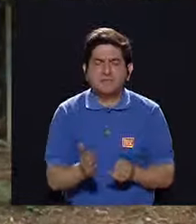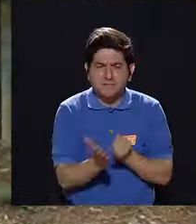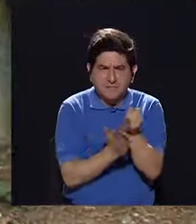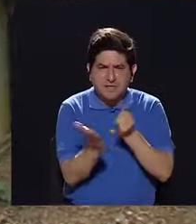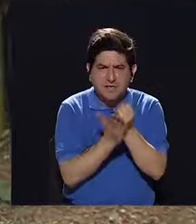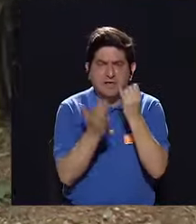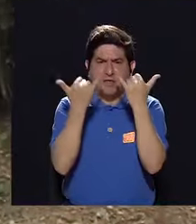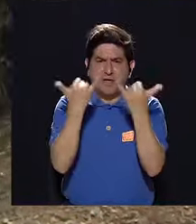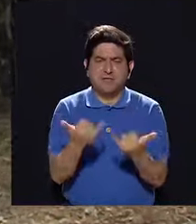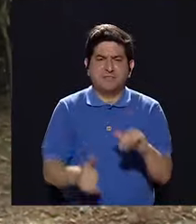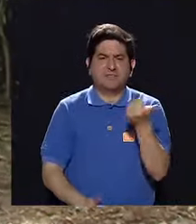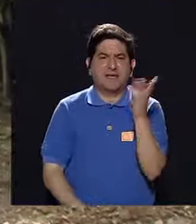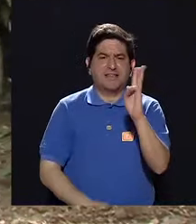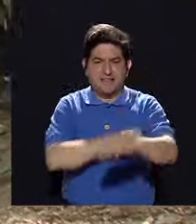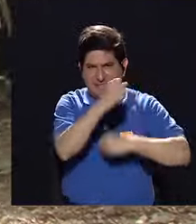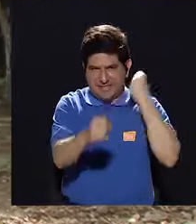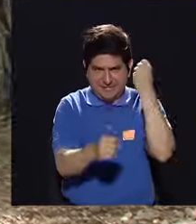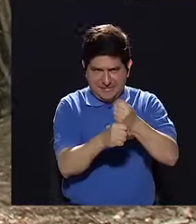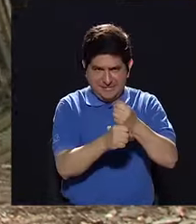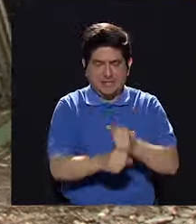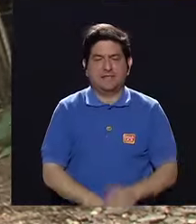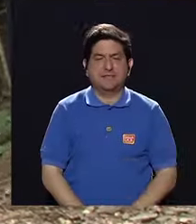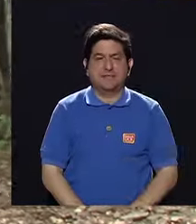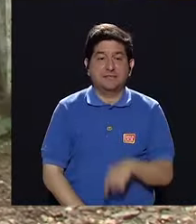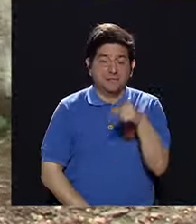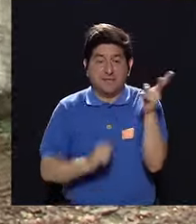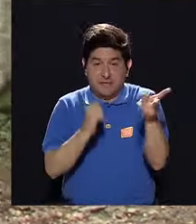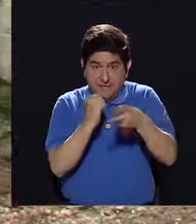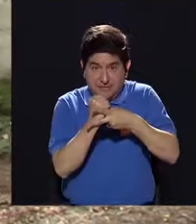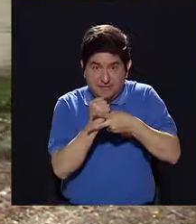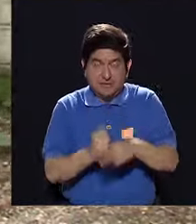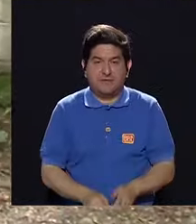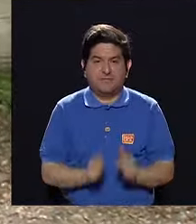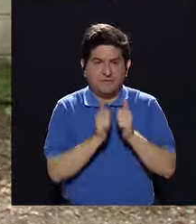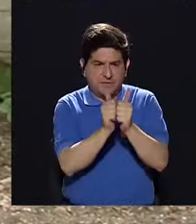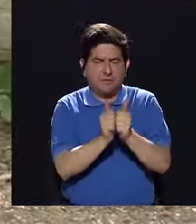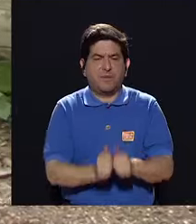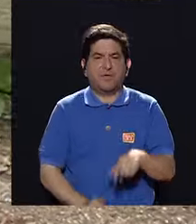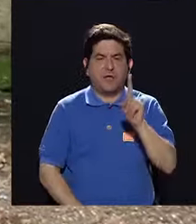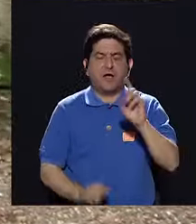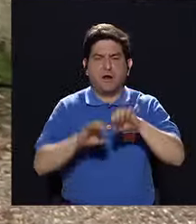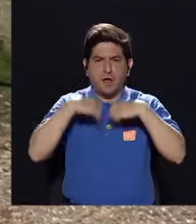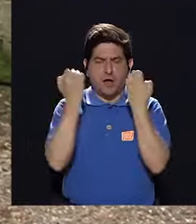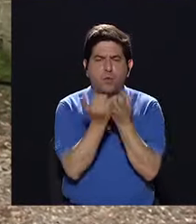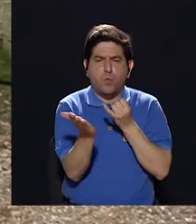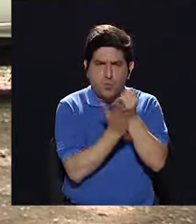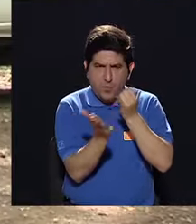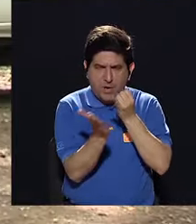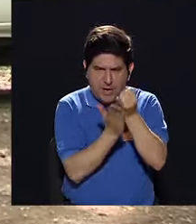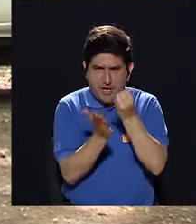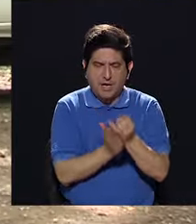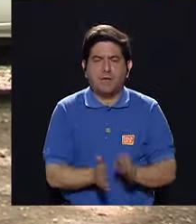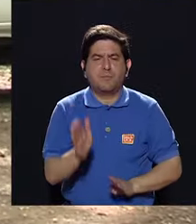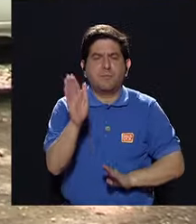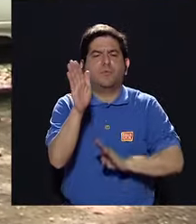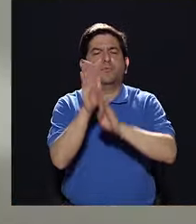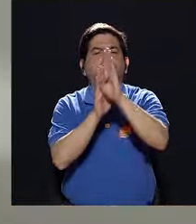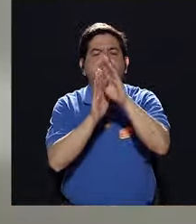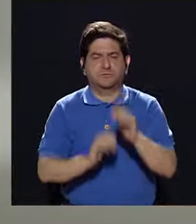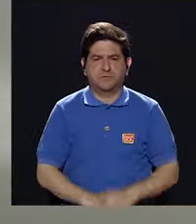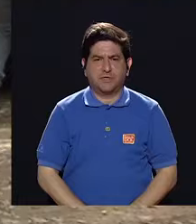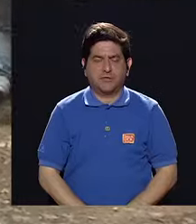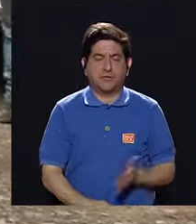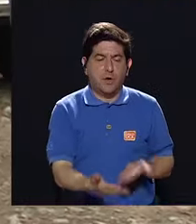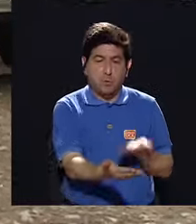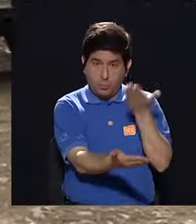iniciativas de investigación a lo largo de 16 años. En esta ocasión, acompañamos a uno de los equipos de investigación que está